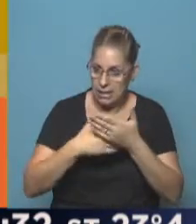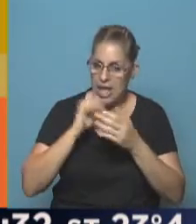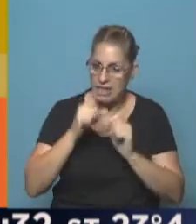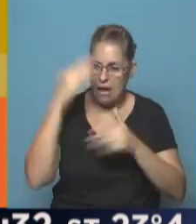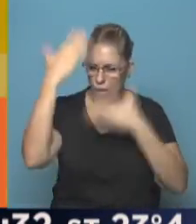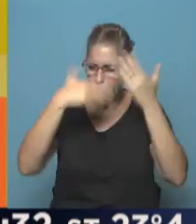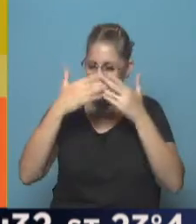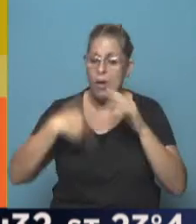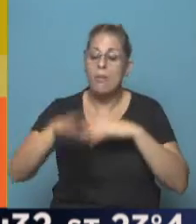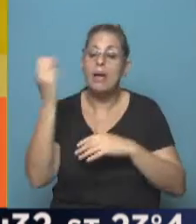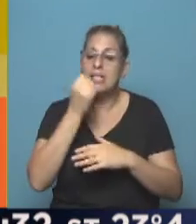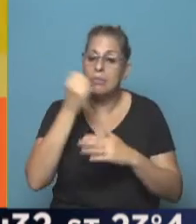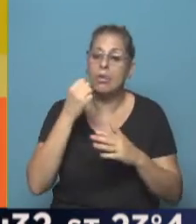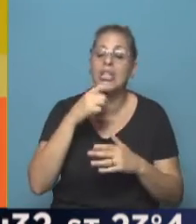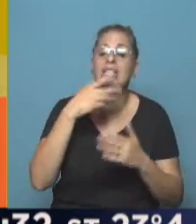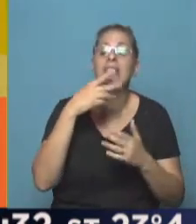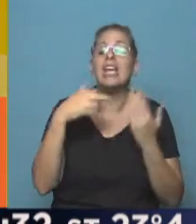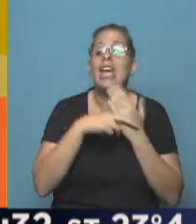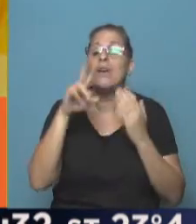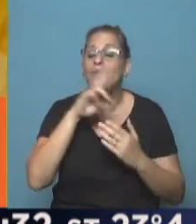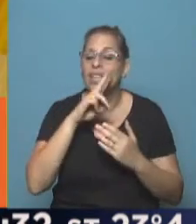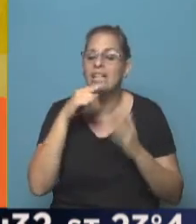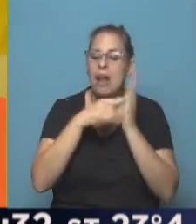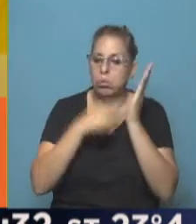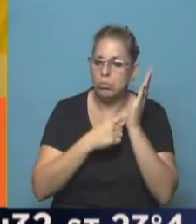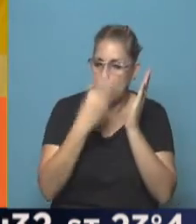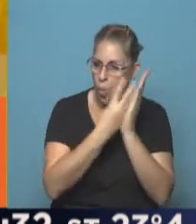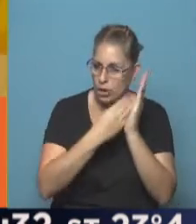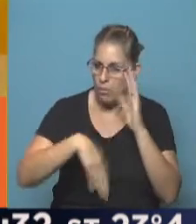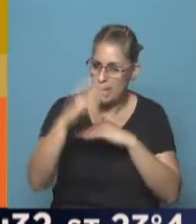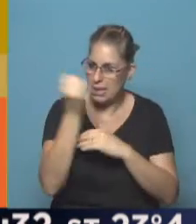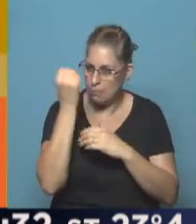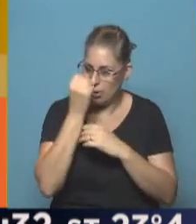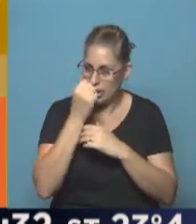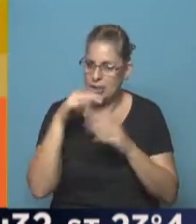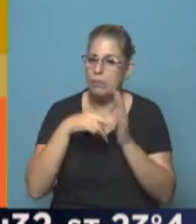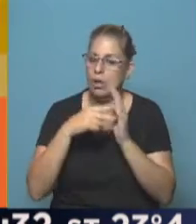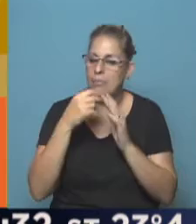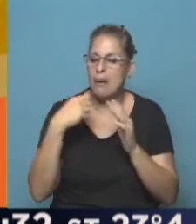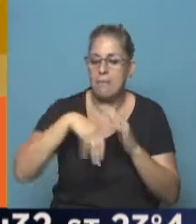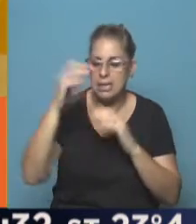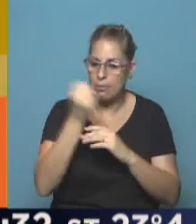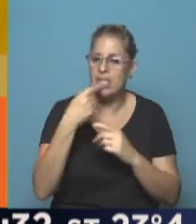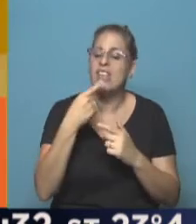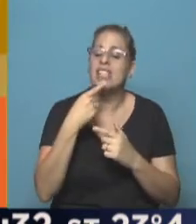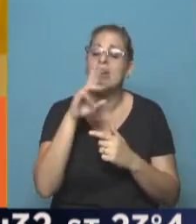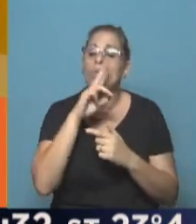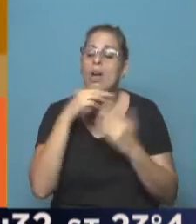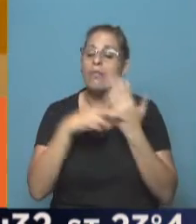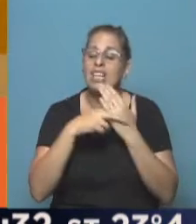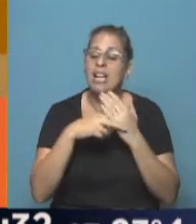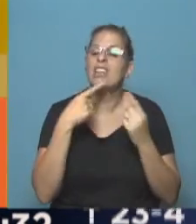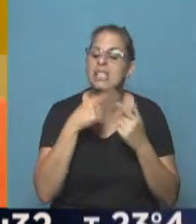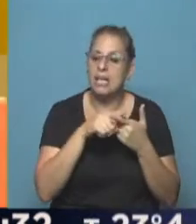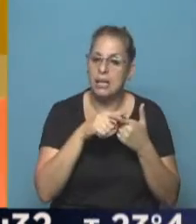más importante del dictamen de la fiscal son 4 puntos que a mí me parece que son el corazón del problema. Lo primero que dice la fiscal es, señor,